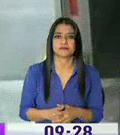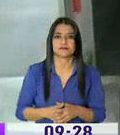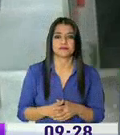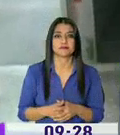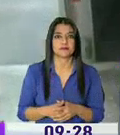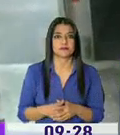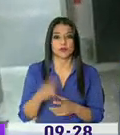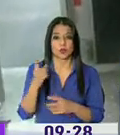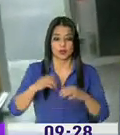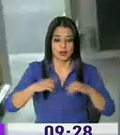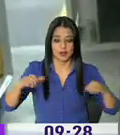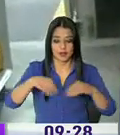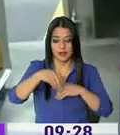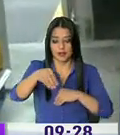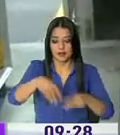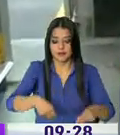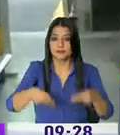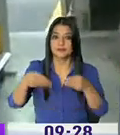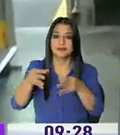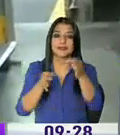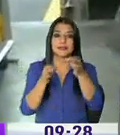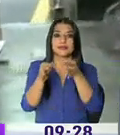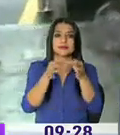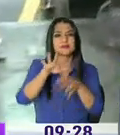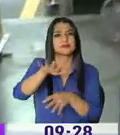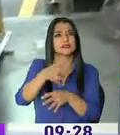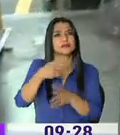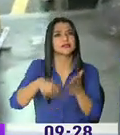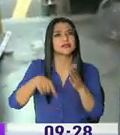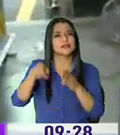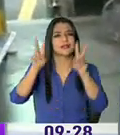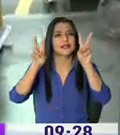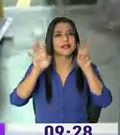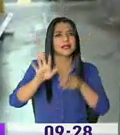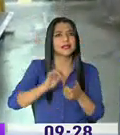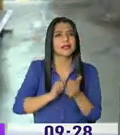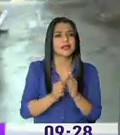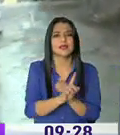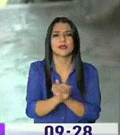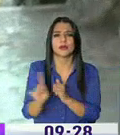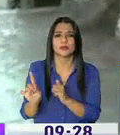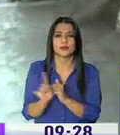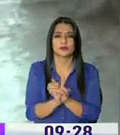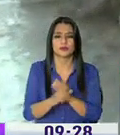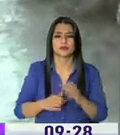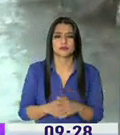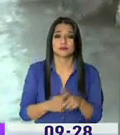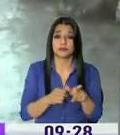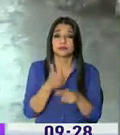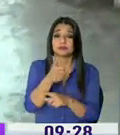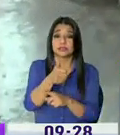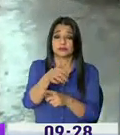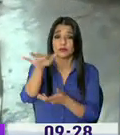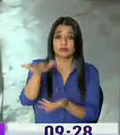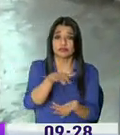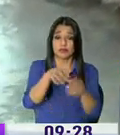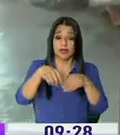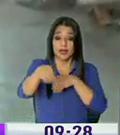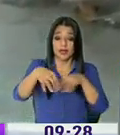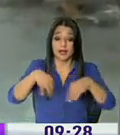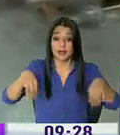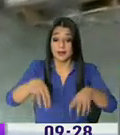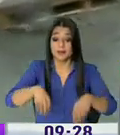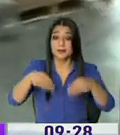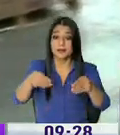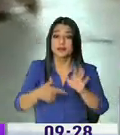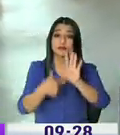abrir uno de estos para que nos explique más o menos qué contiene cada uno de estos kits. Queremos que tú mismo puedas abrirlo para que